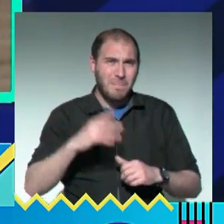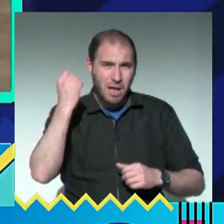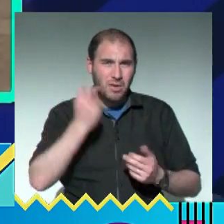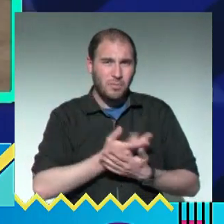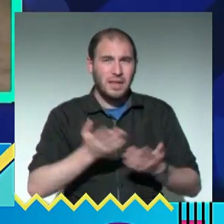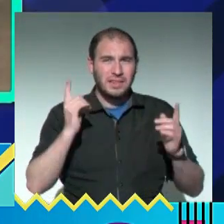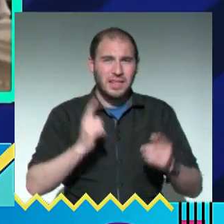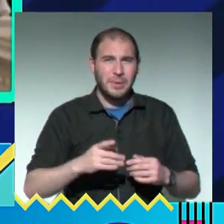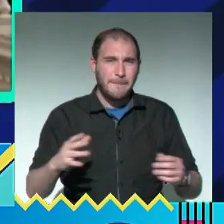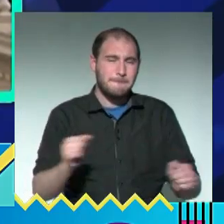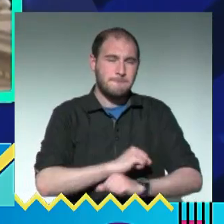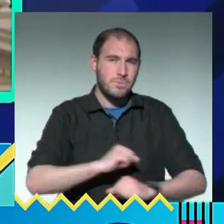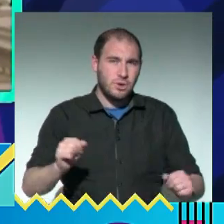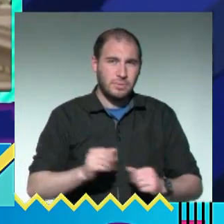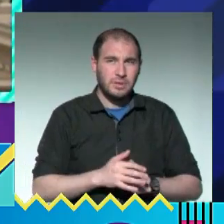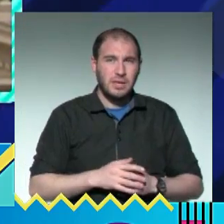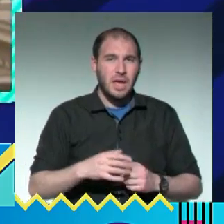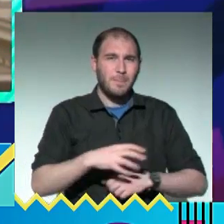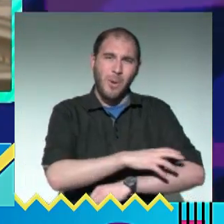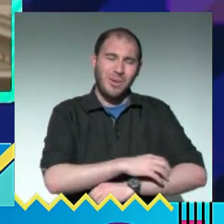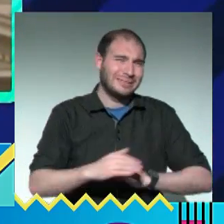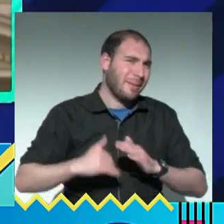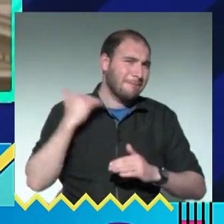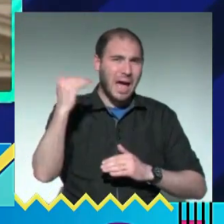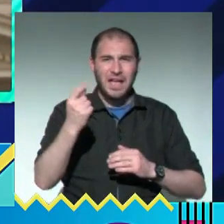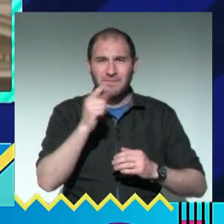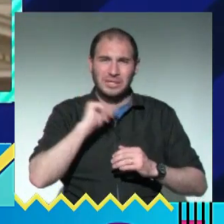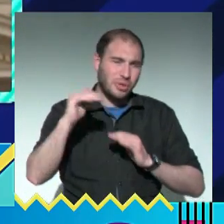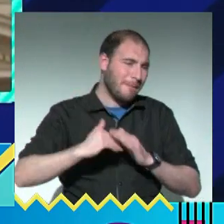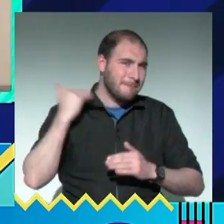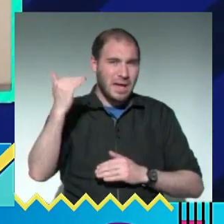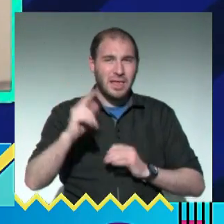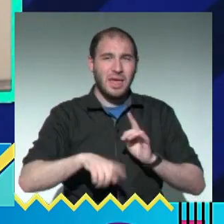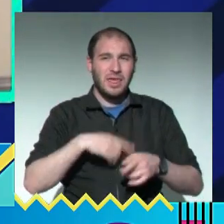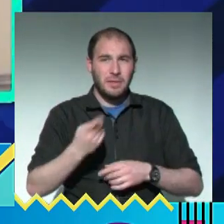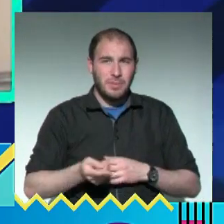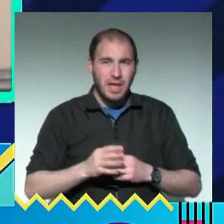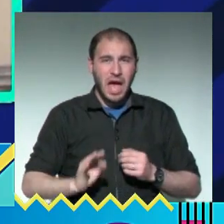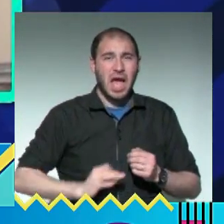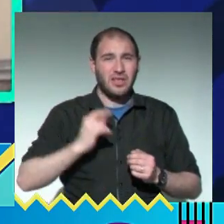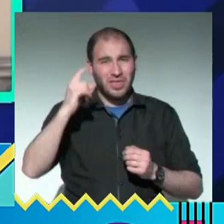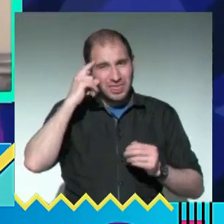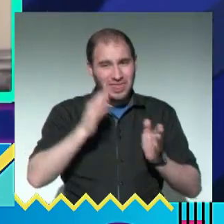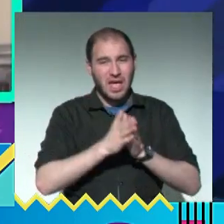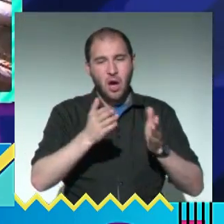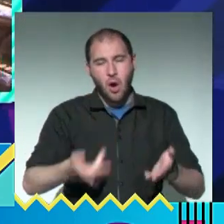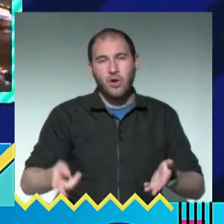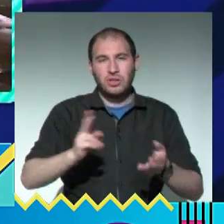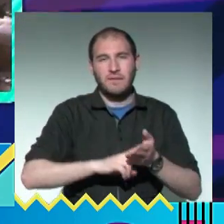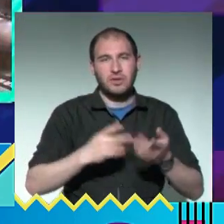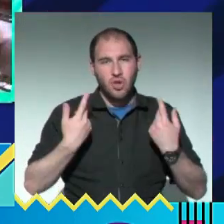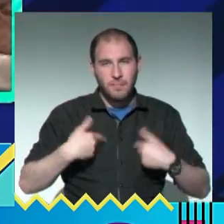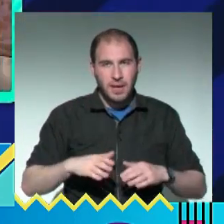terminan explotando, te hacen explotar la pobreza, explotar la inflación, y después, claro, tardás una década en volver a situaciones